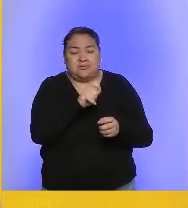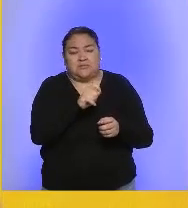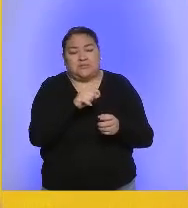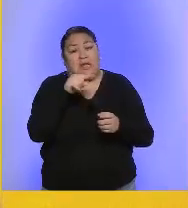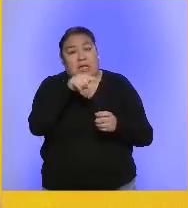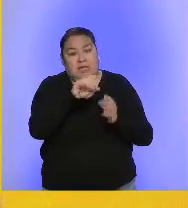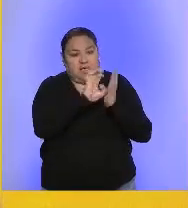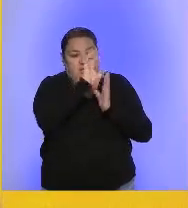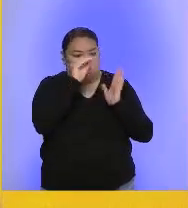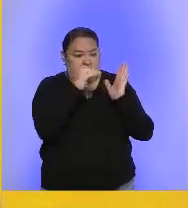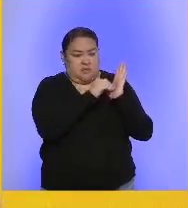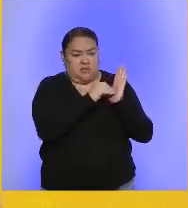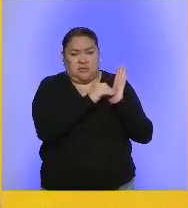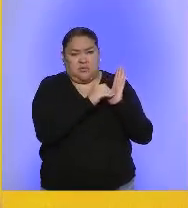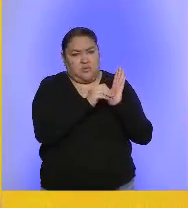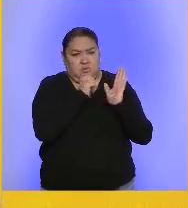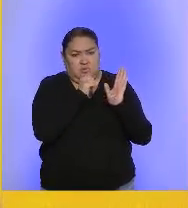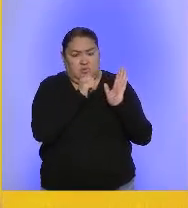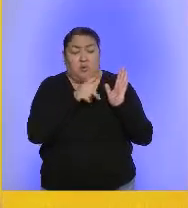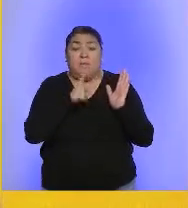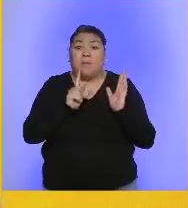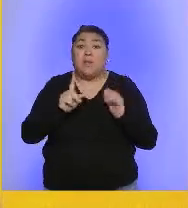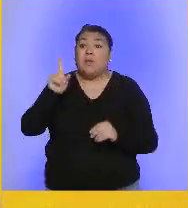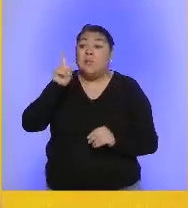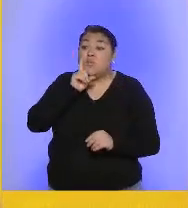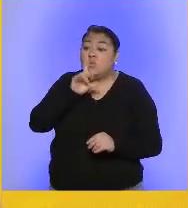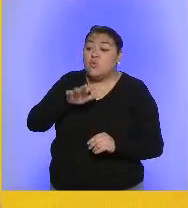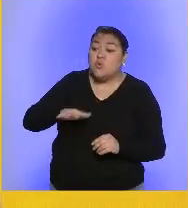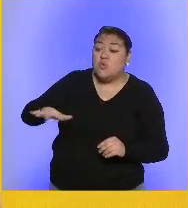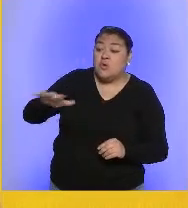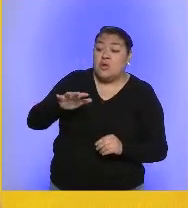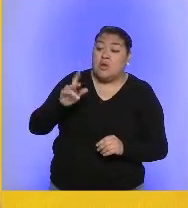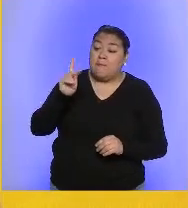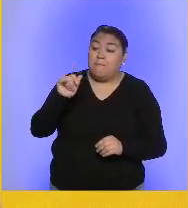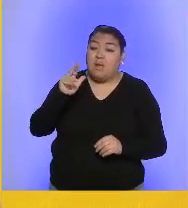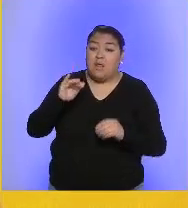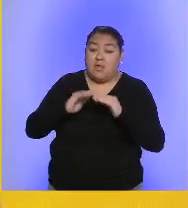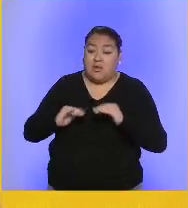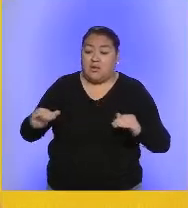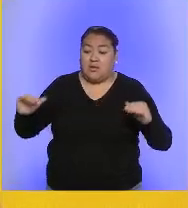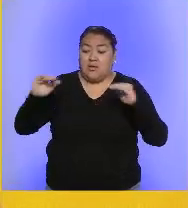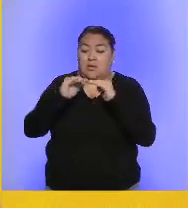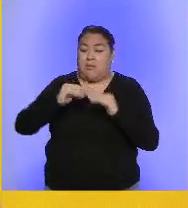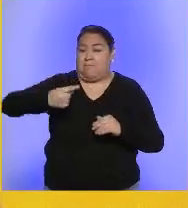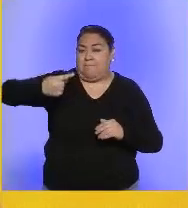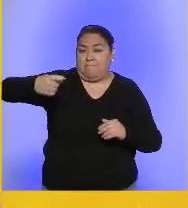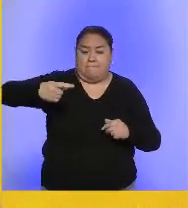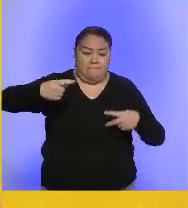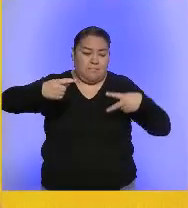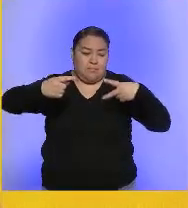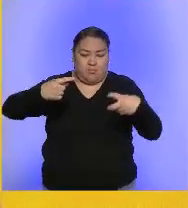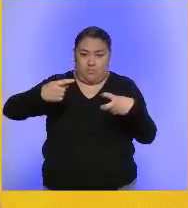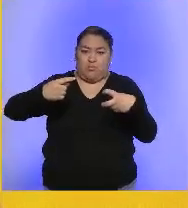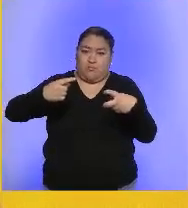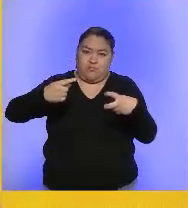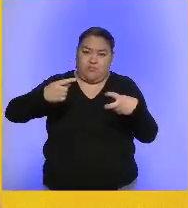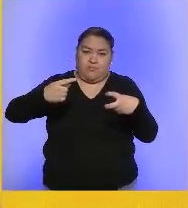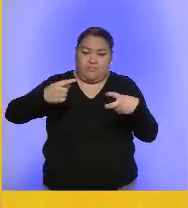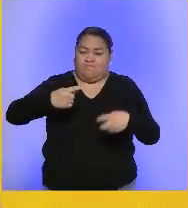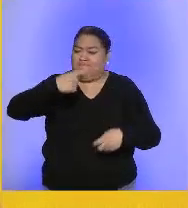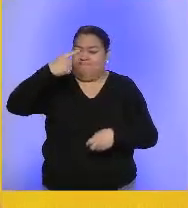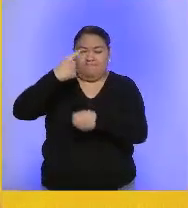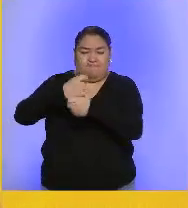estarse protegiendo incluso antes que la propia reelección. Otra acción muy importante, otra